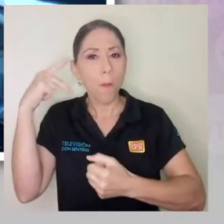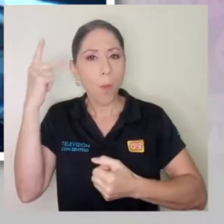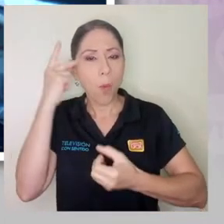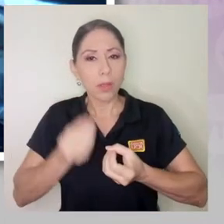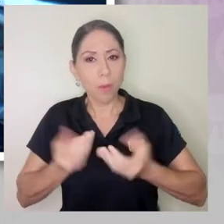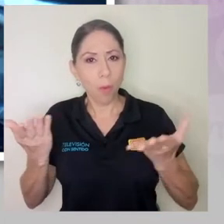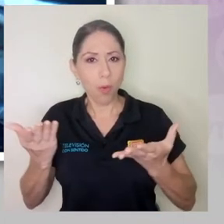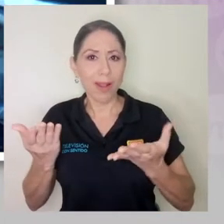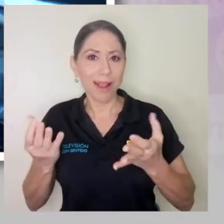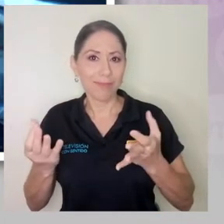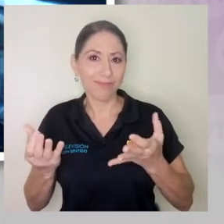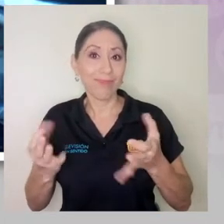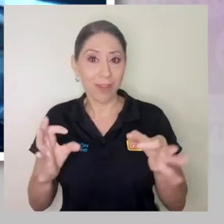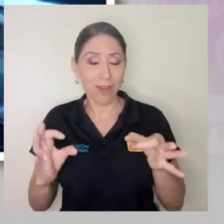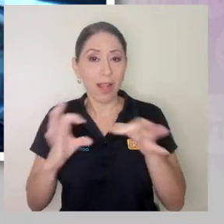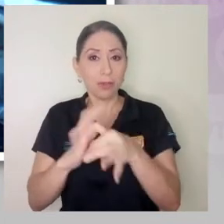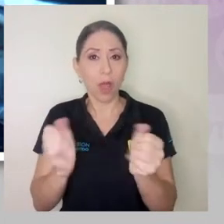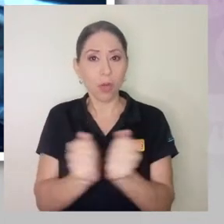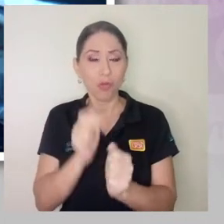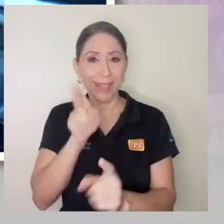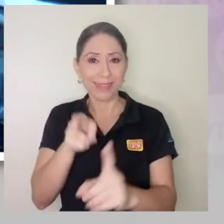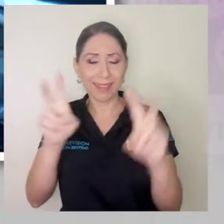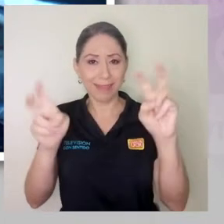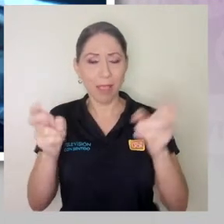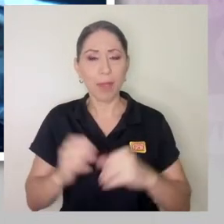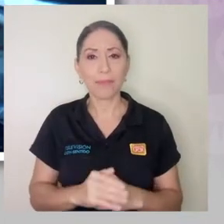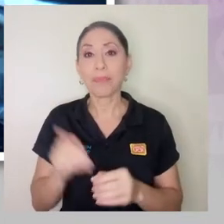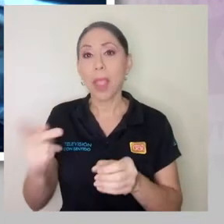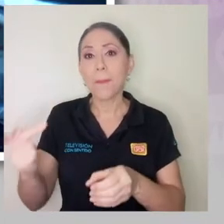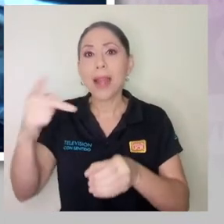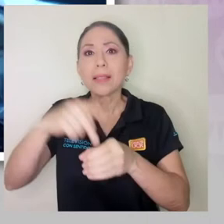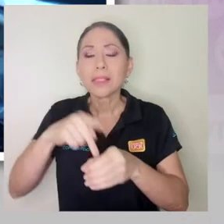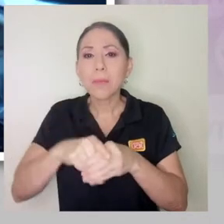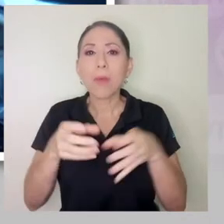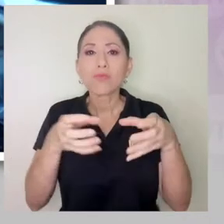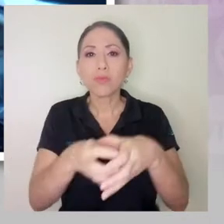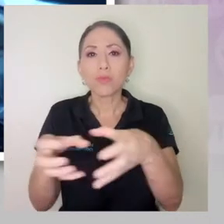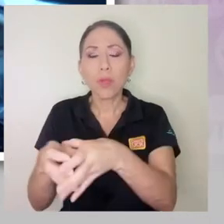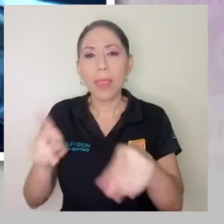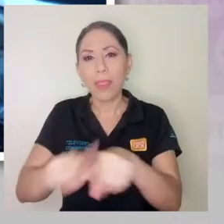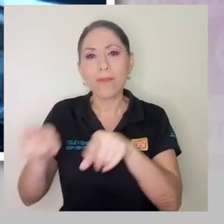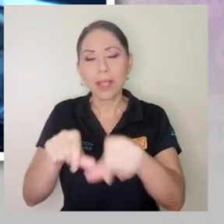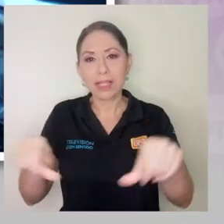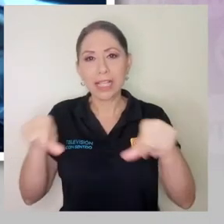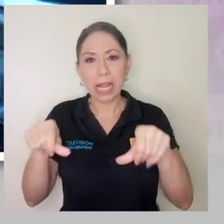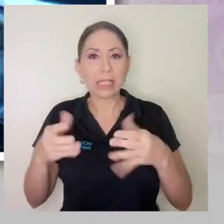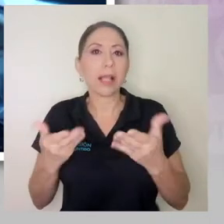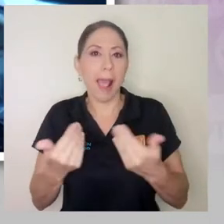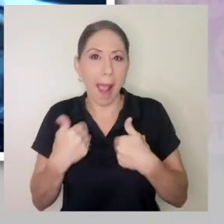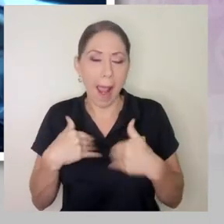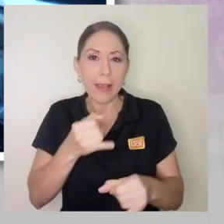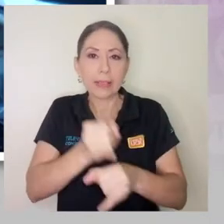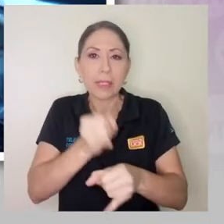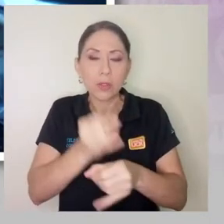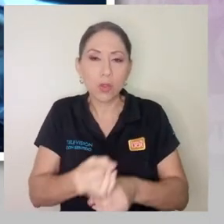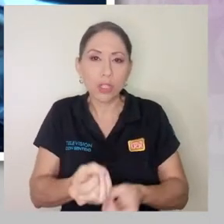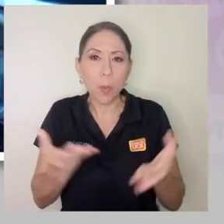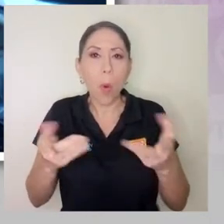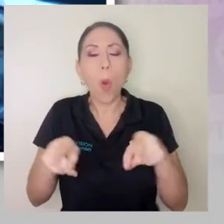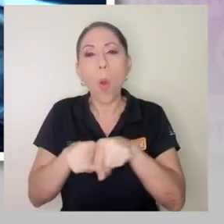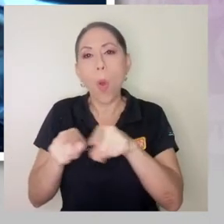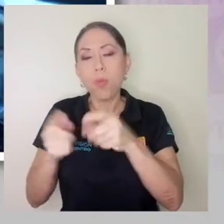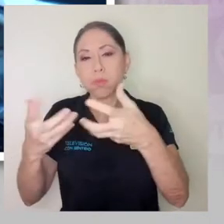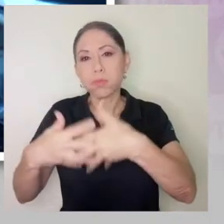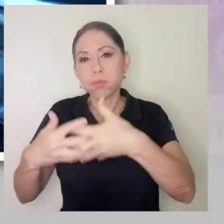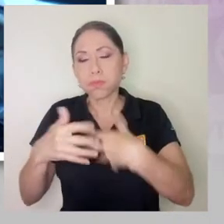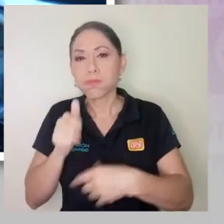política pública relacionada a este tema, donde participan actores de diferentes áreas. Hay tanto instituciones públicas como